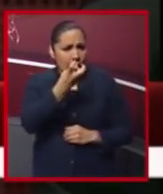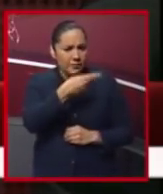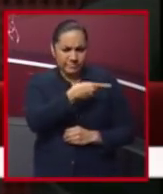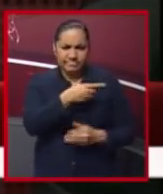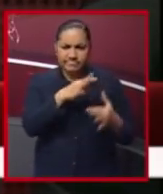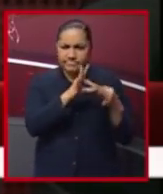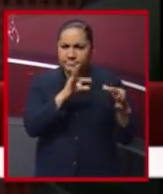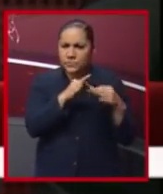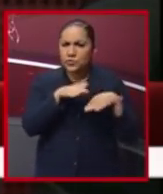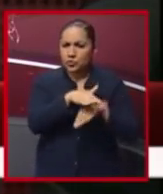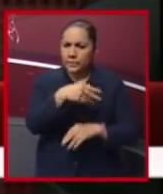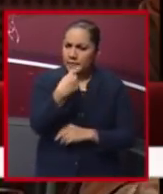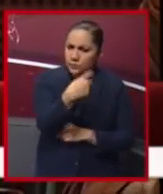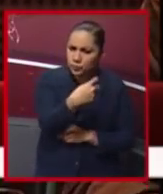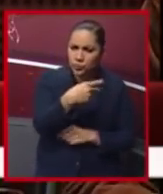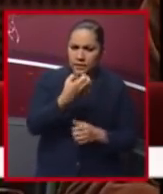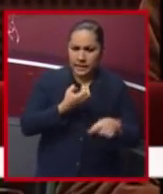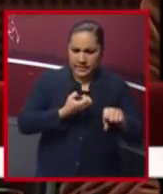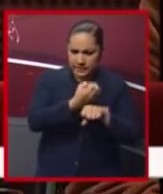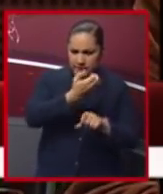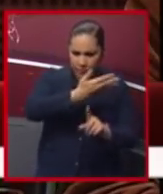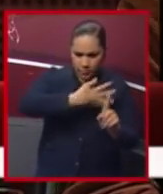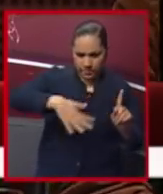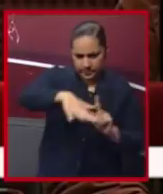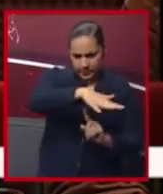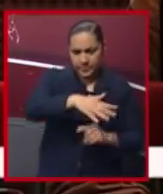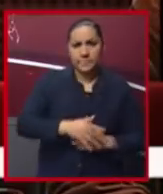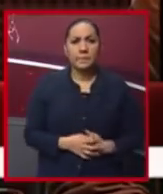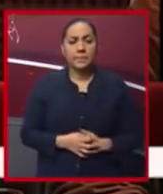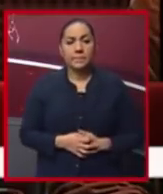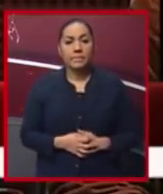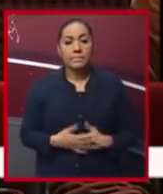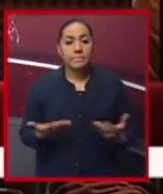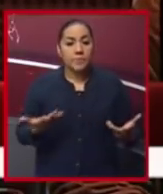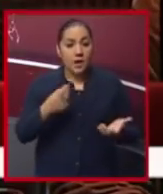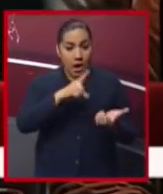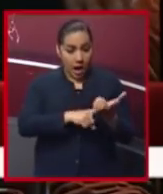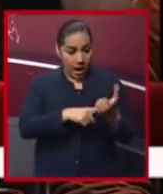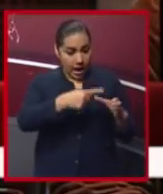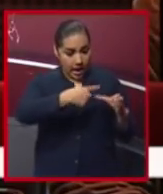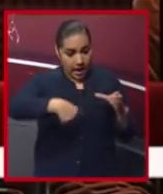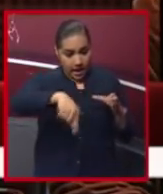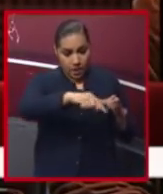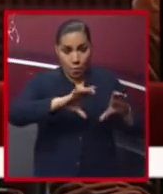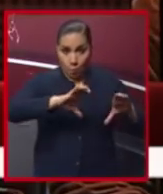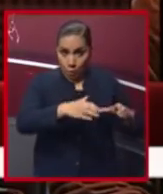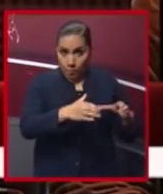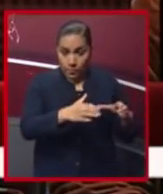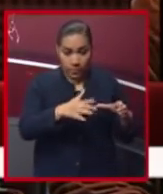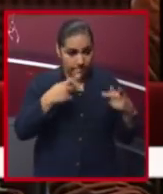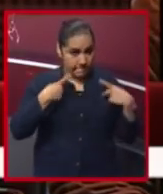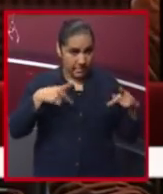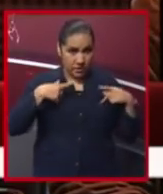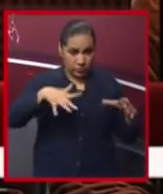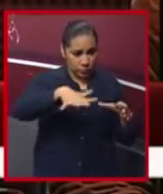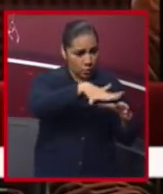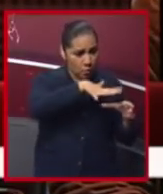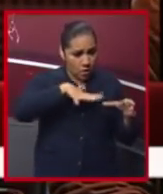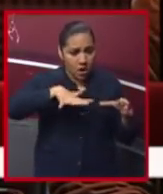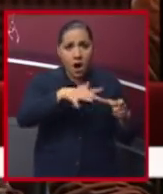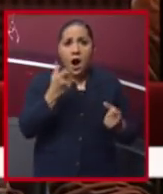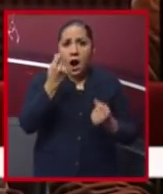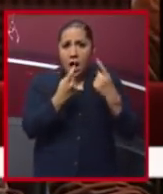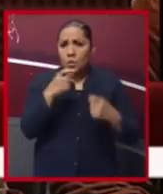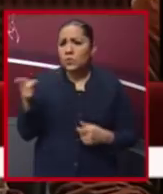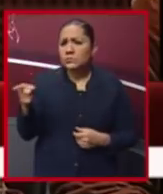Y también tenemos, o sea, este secuestro de comunidades. Sin embargo, pues aquellos que